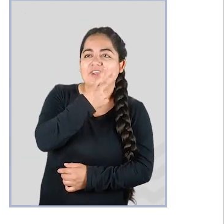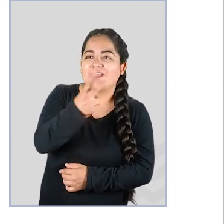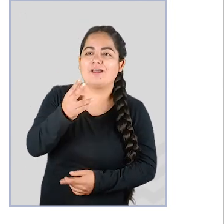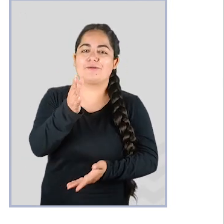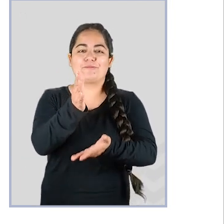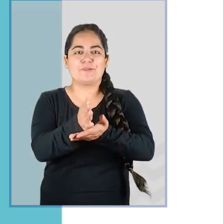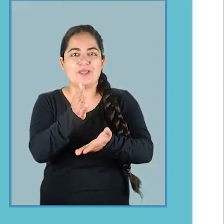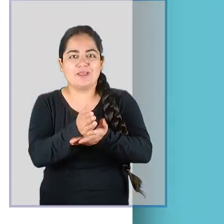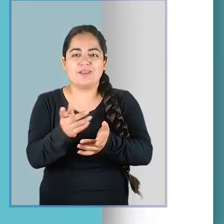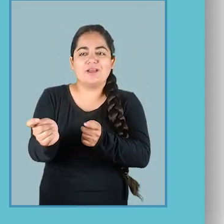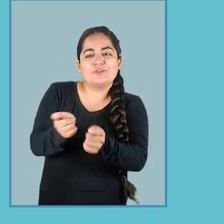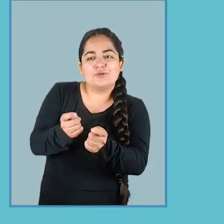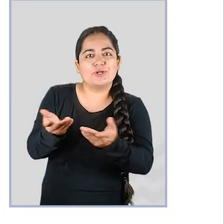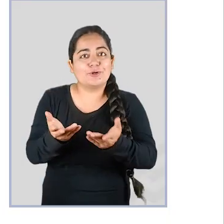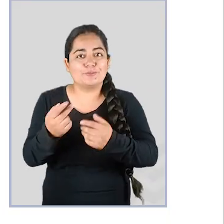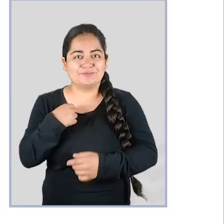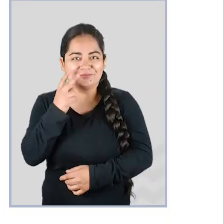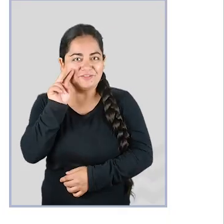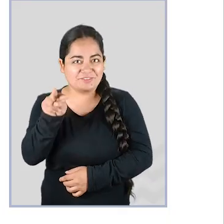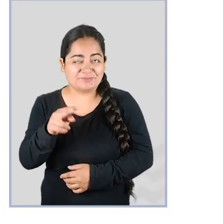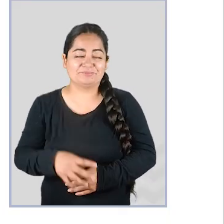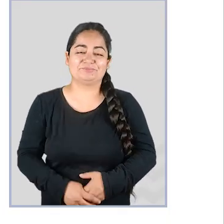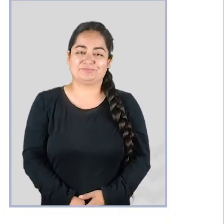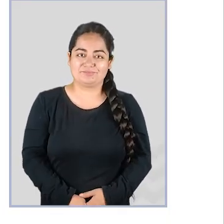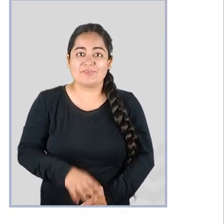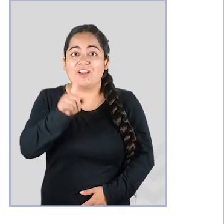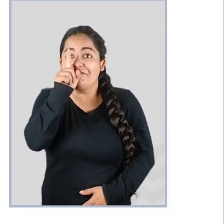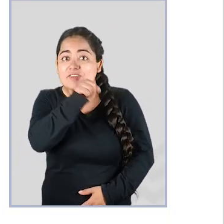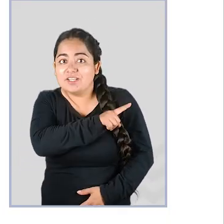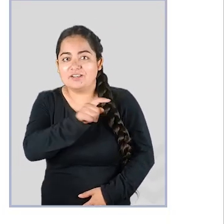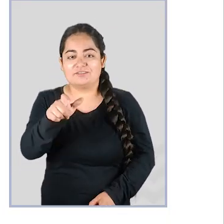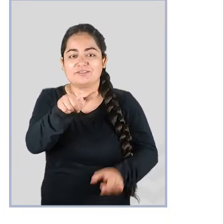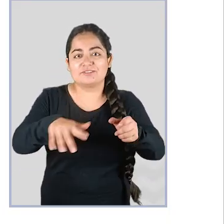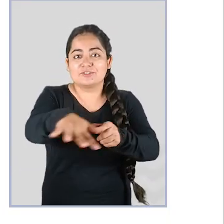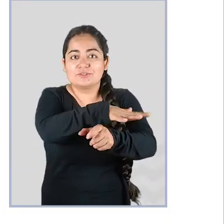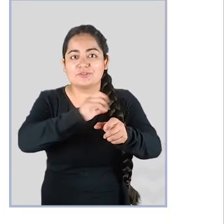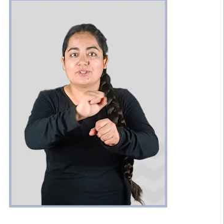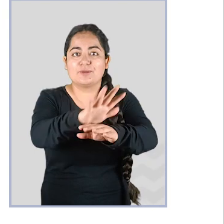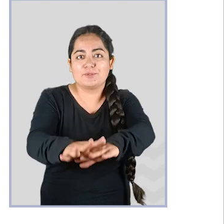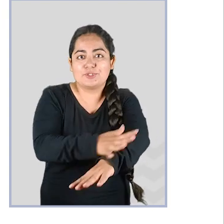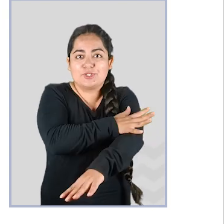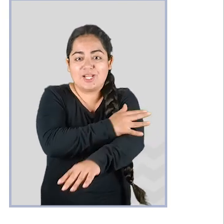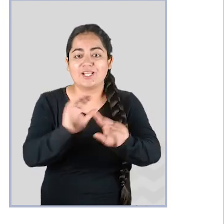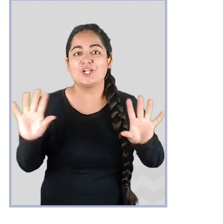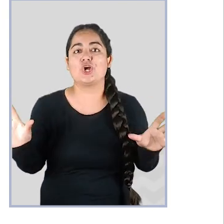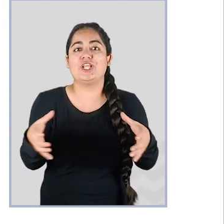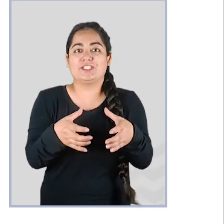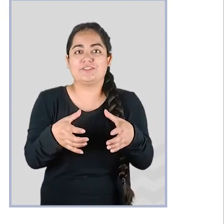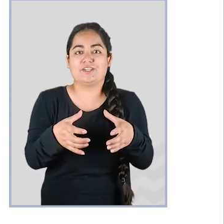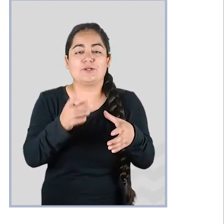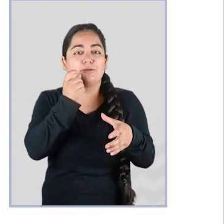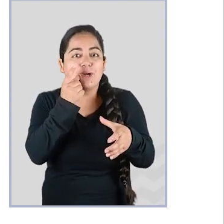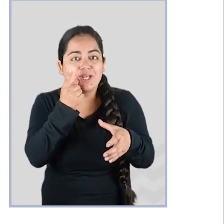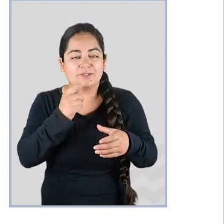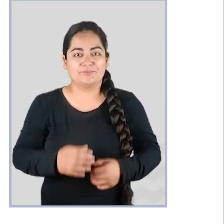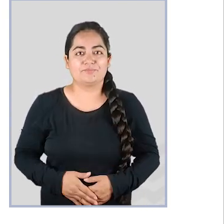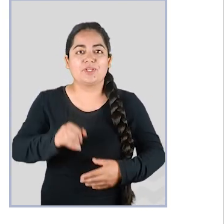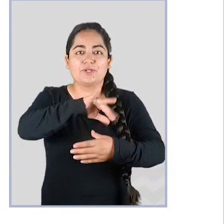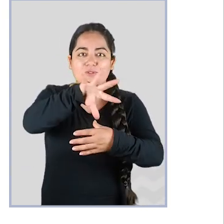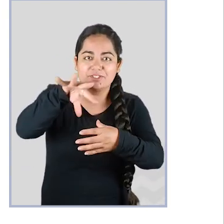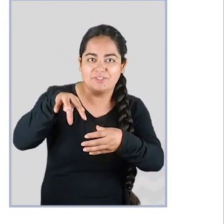el establecimiento. Finalmente, en las habilidades socioemocionales colectivas tenemos la